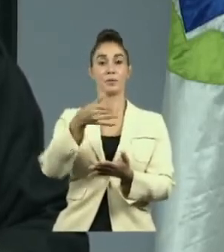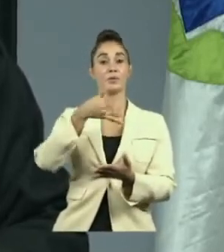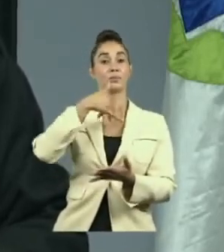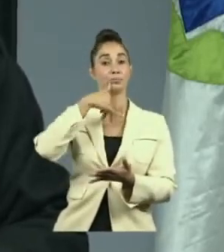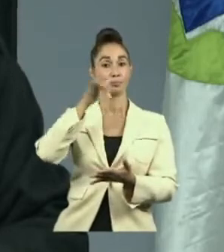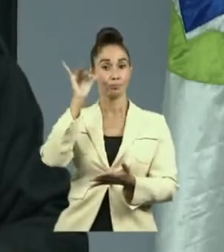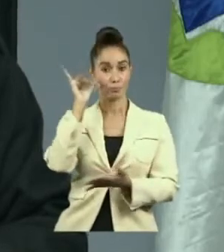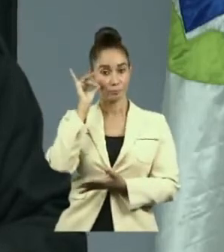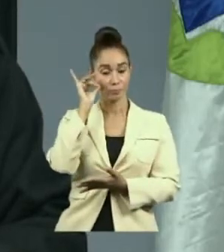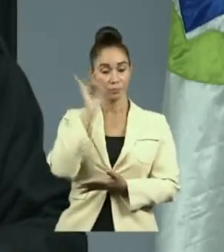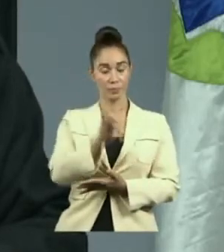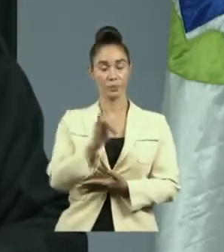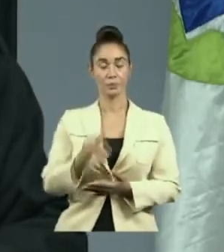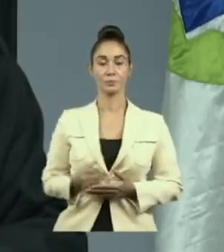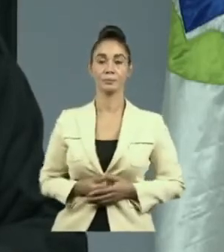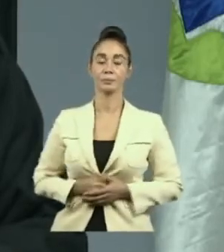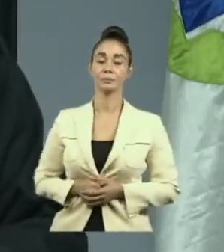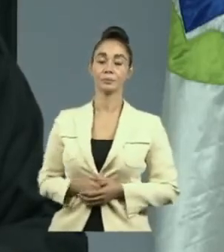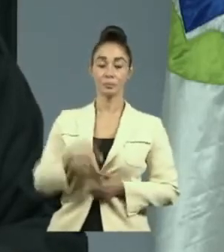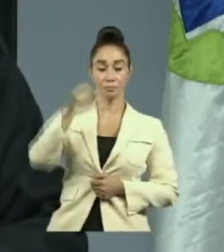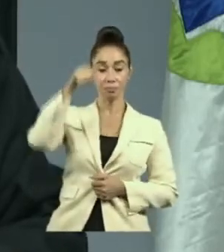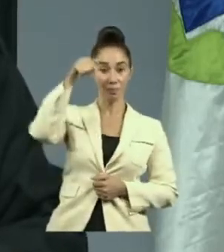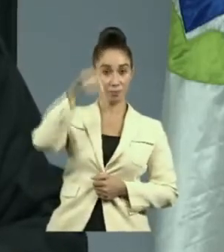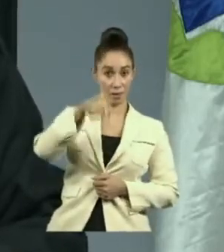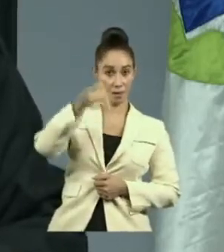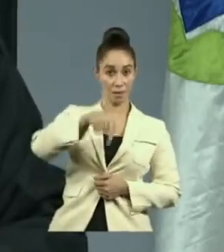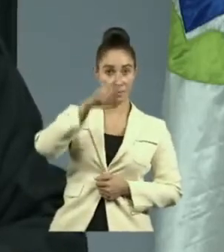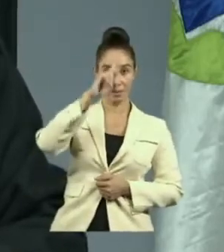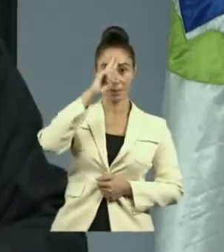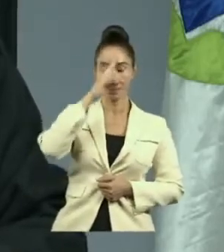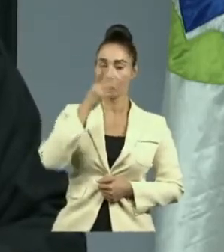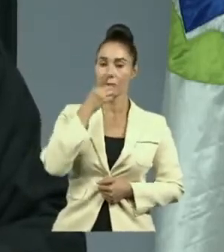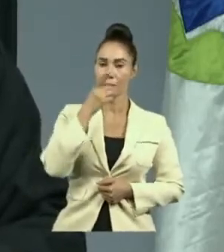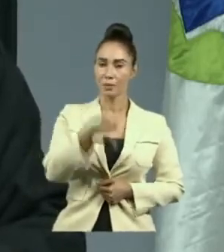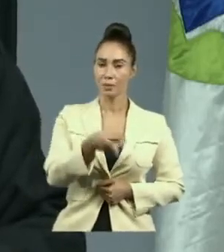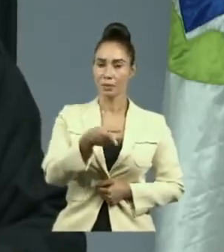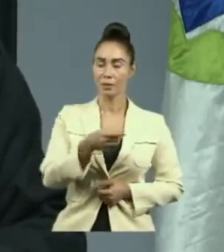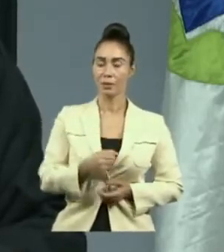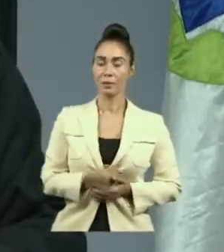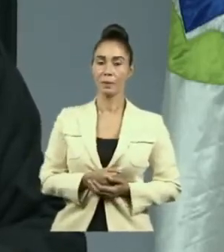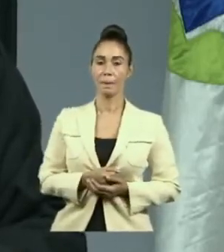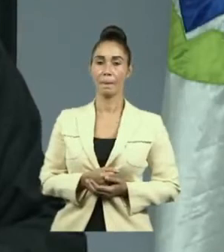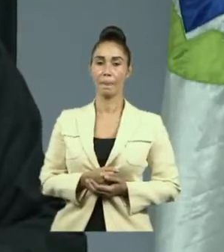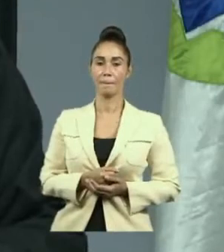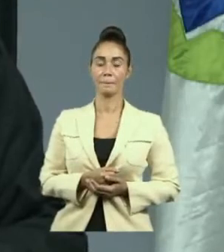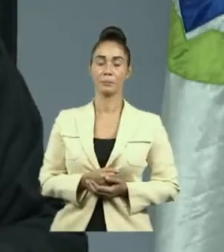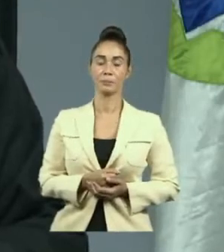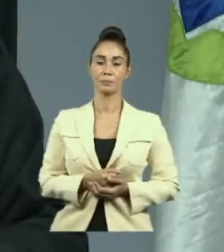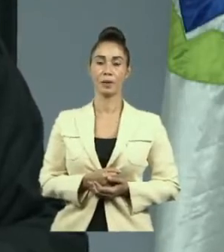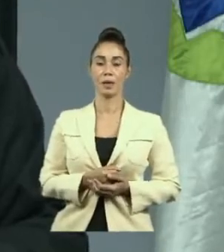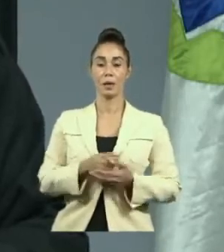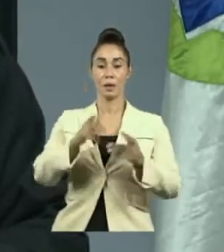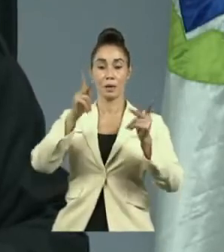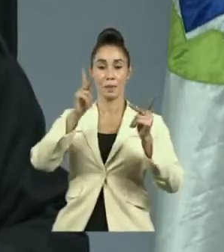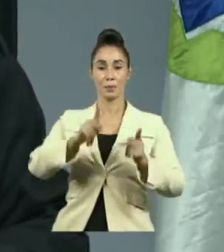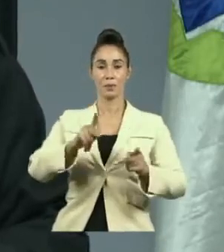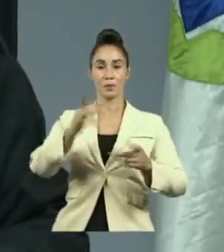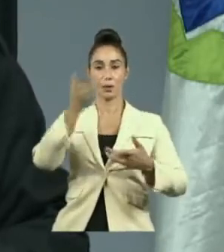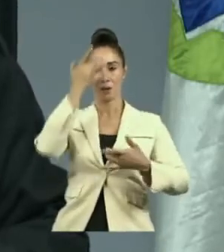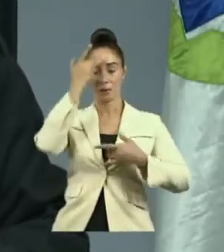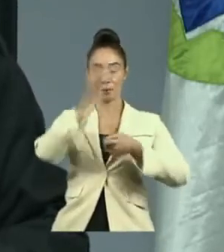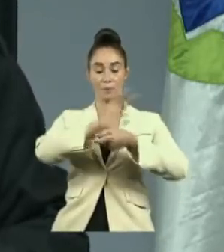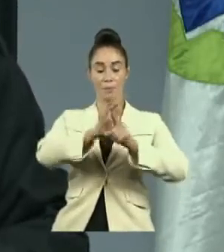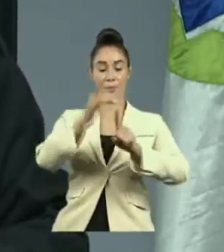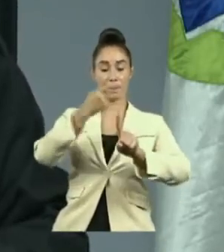ayer en la república dominicana el número de casos confirmados asciende